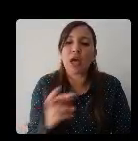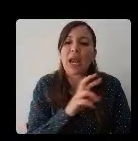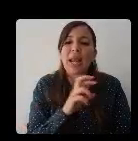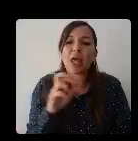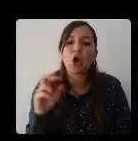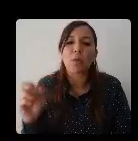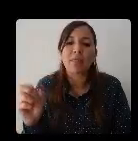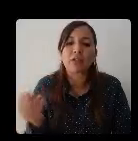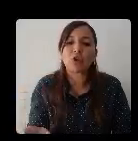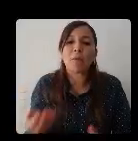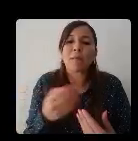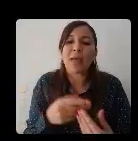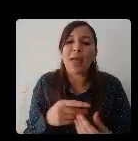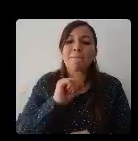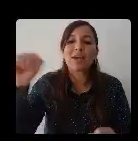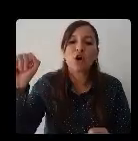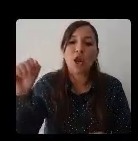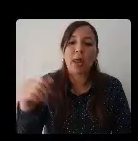Sí, lo que yo les